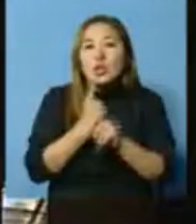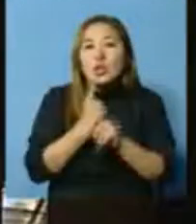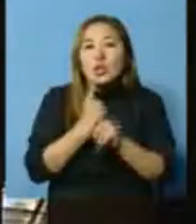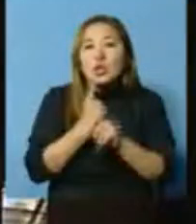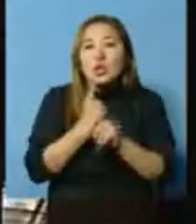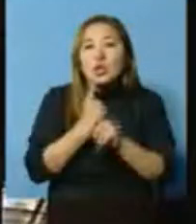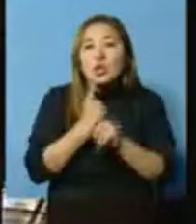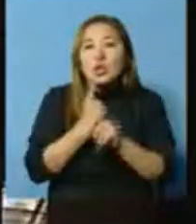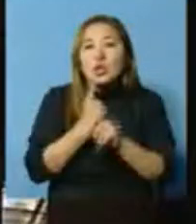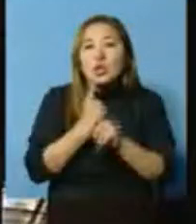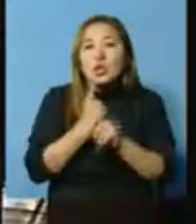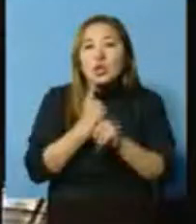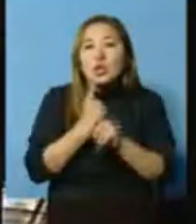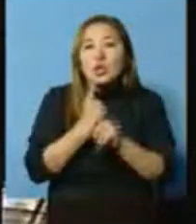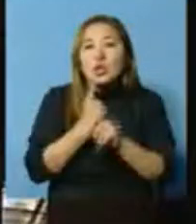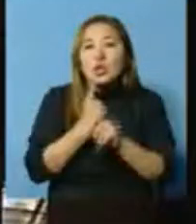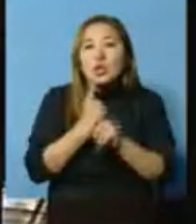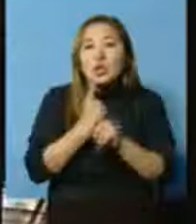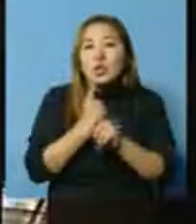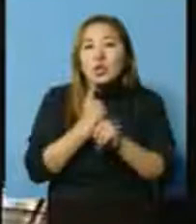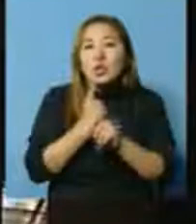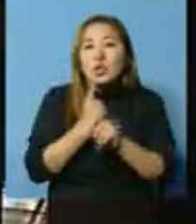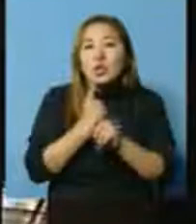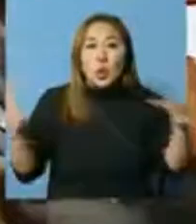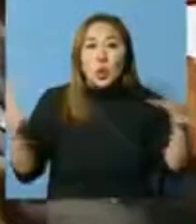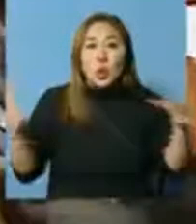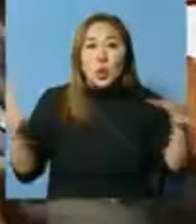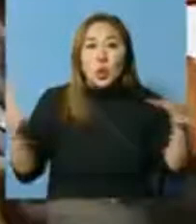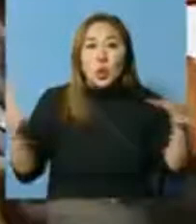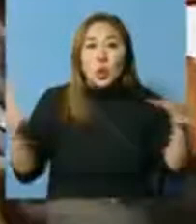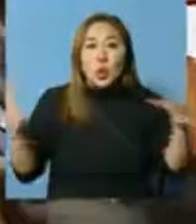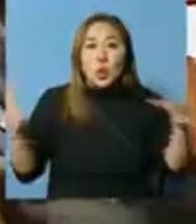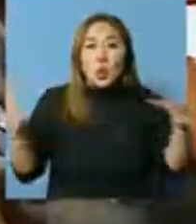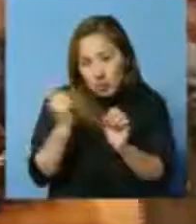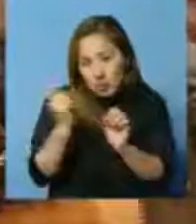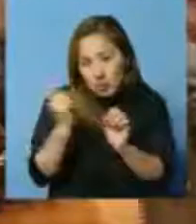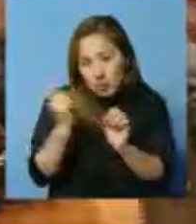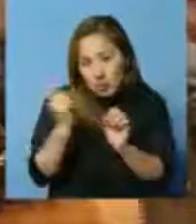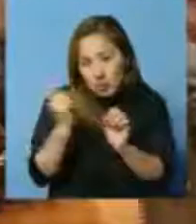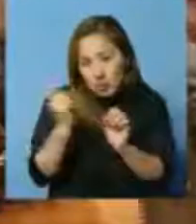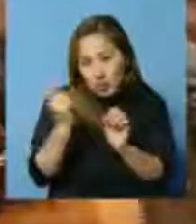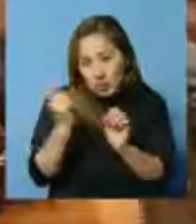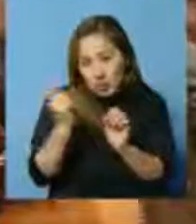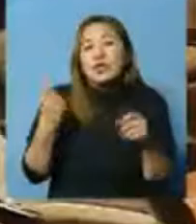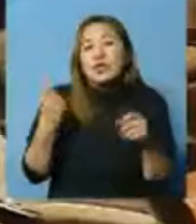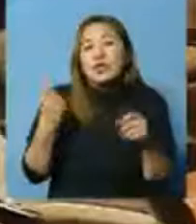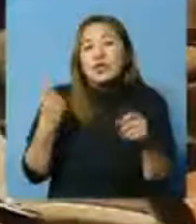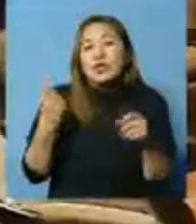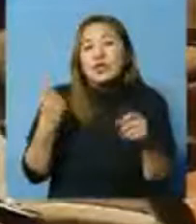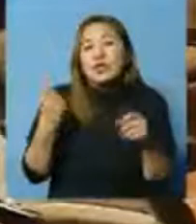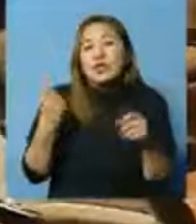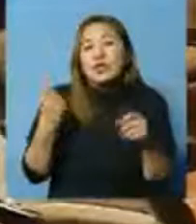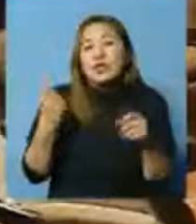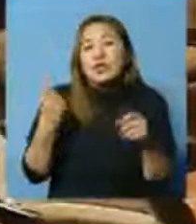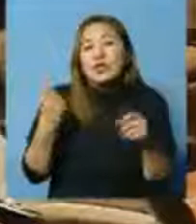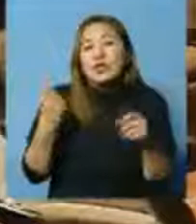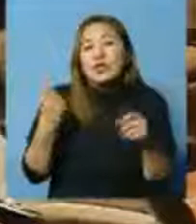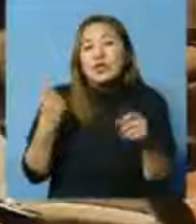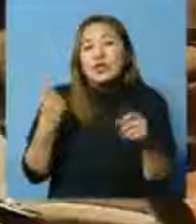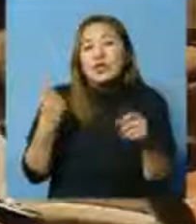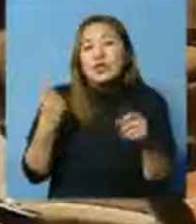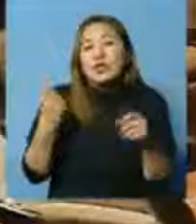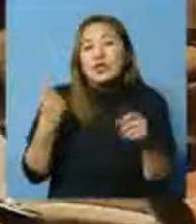tiene competencia para unificar las cuentas de todos estos poderes, porque entendemos viola lisa y llanamente la división de